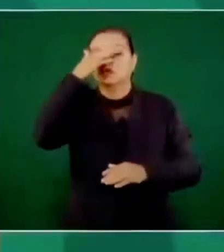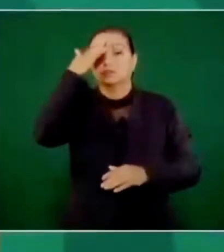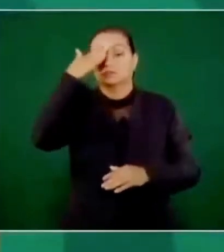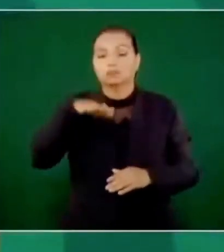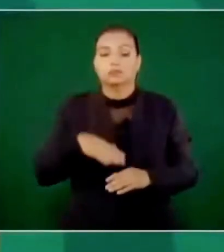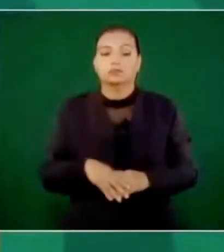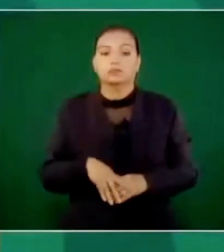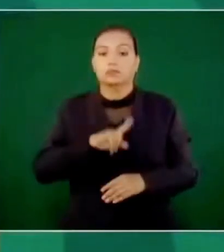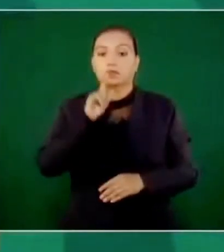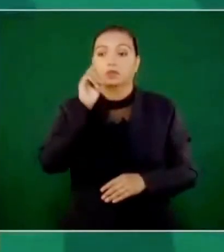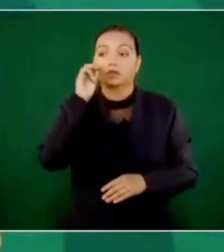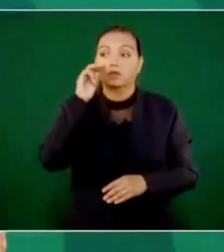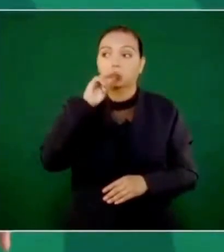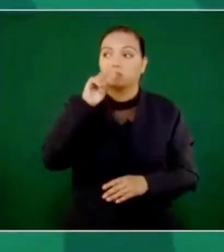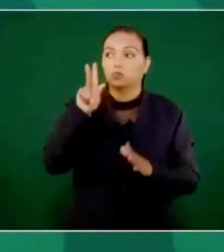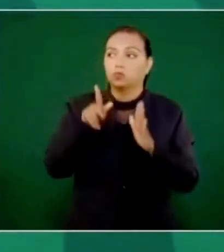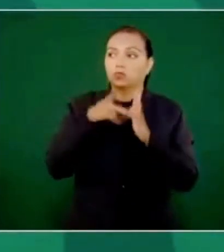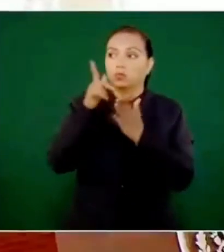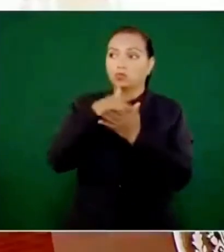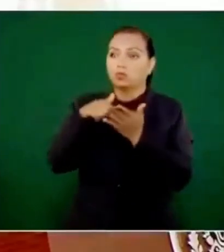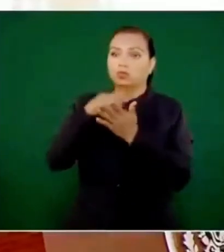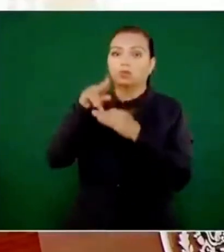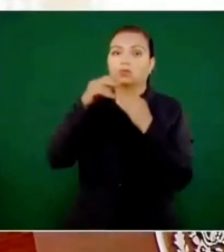Y a voltear a ver para otro lado.